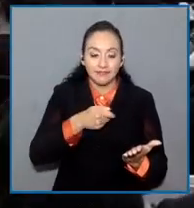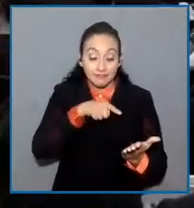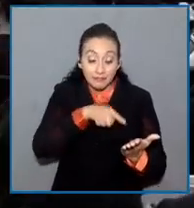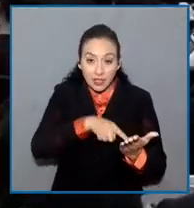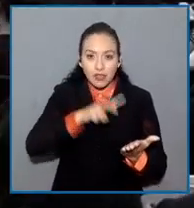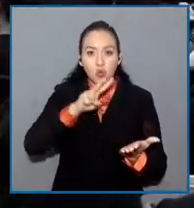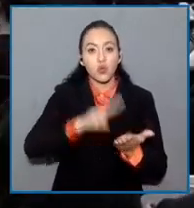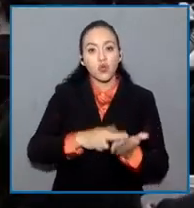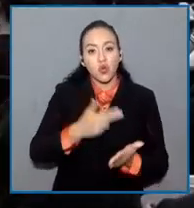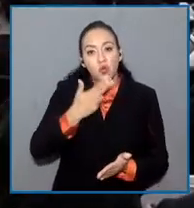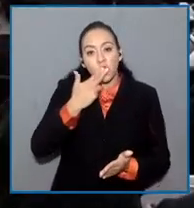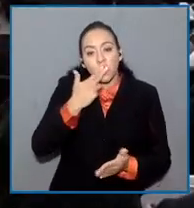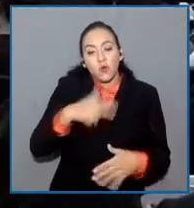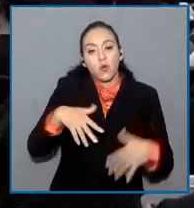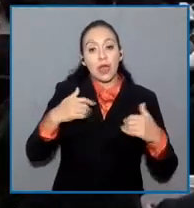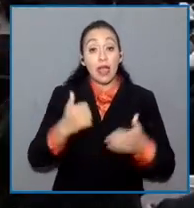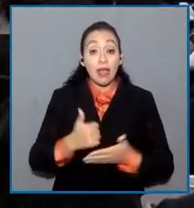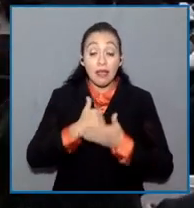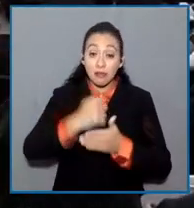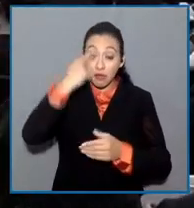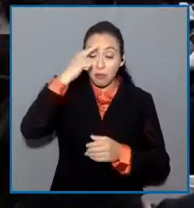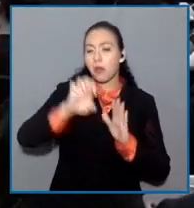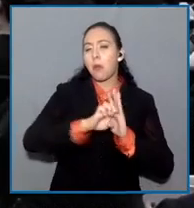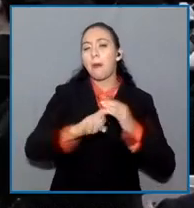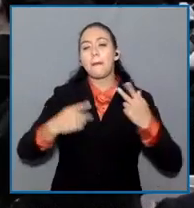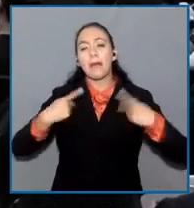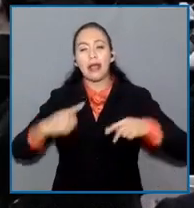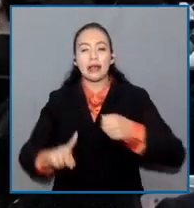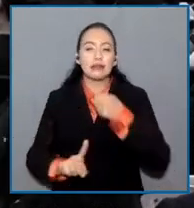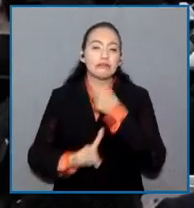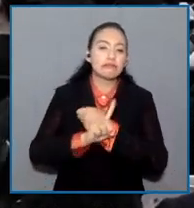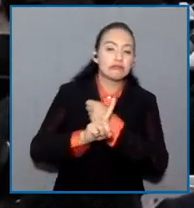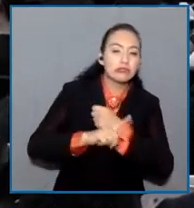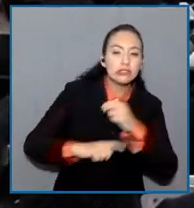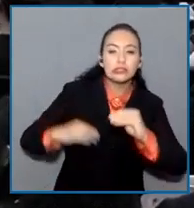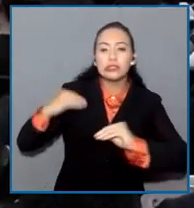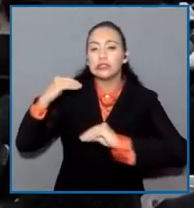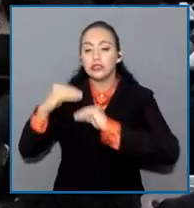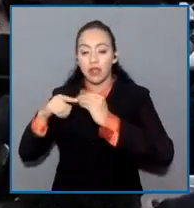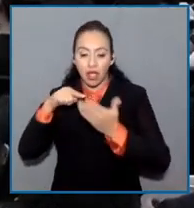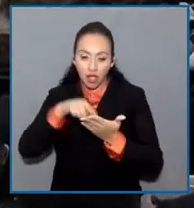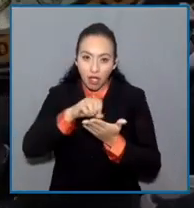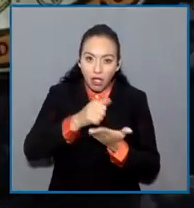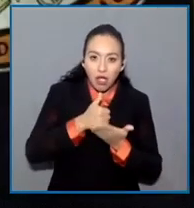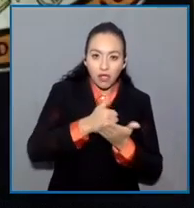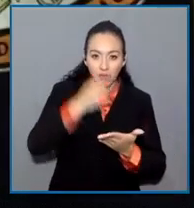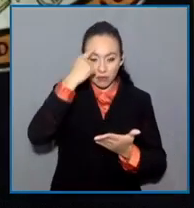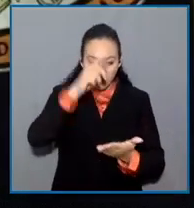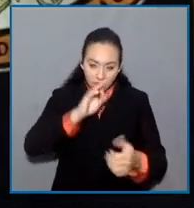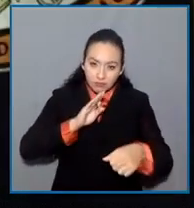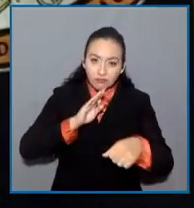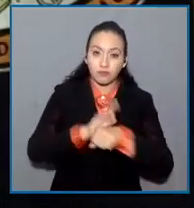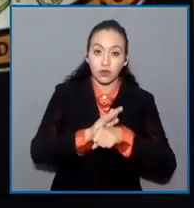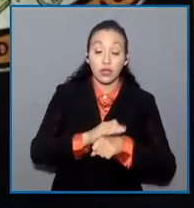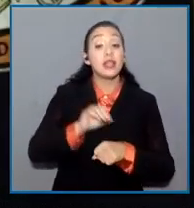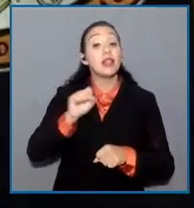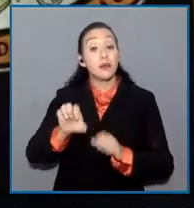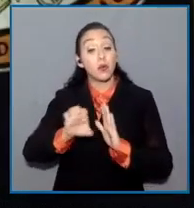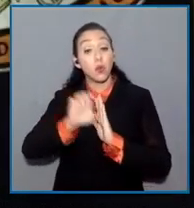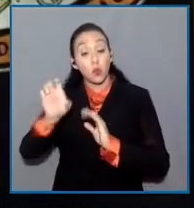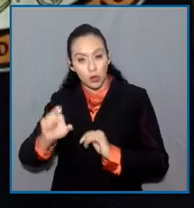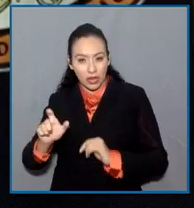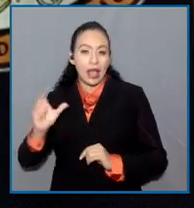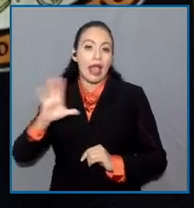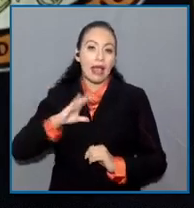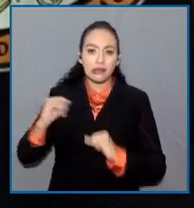donde convergen fines y entramados institucionales para llegar a ser el México que podemos y debemos ser. No obstante,